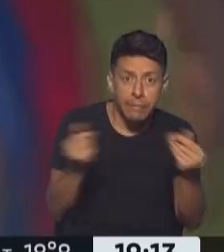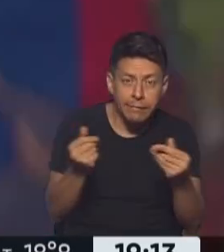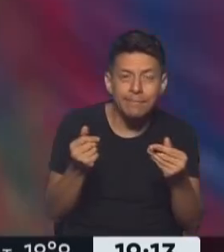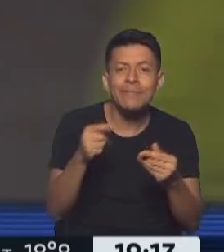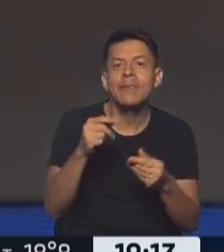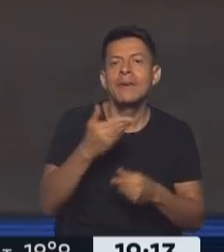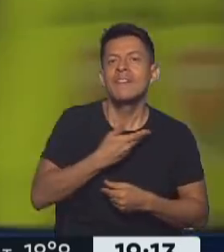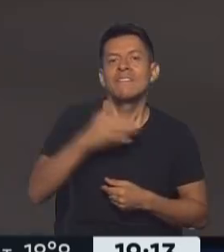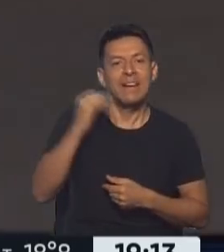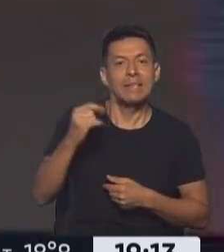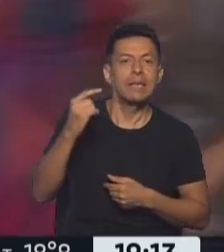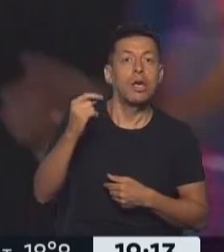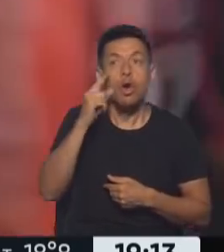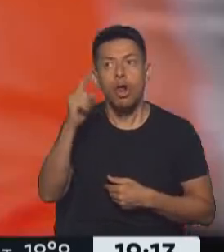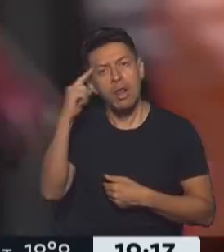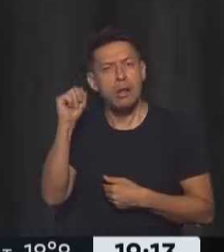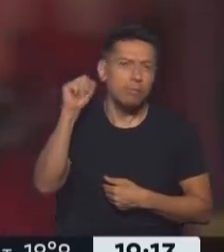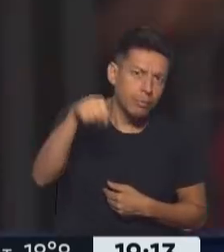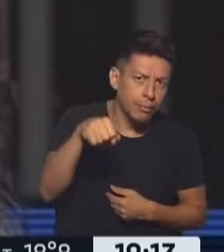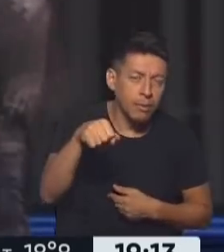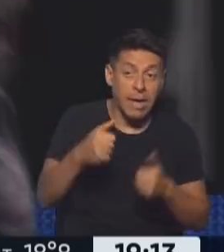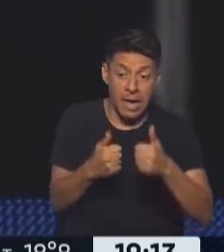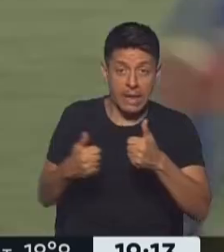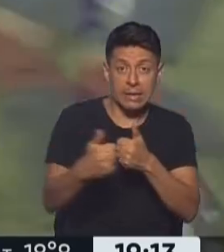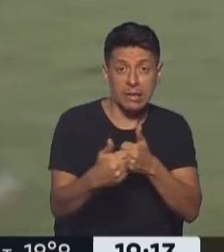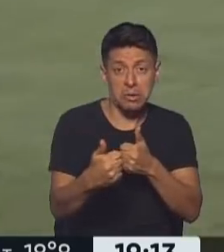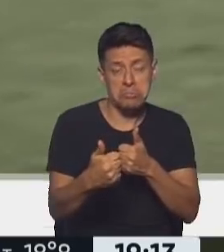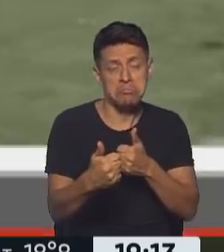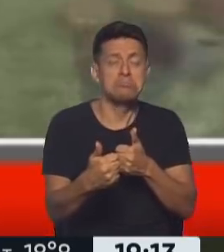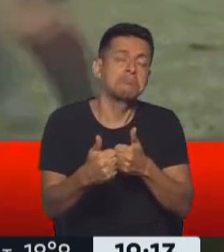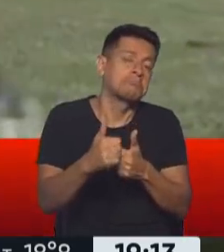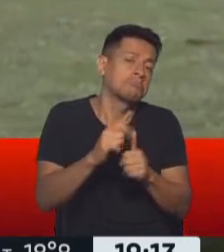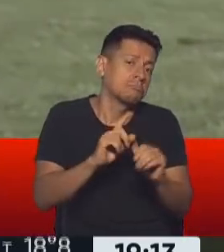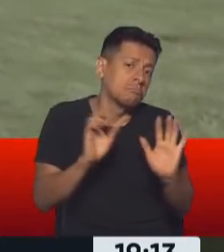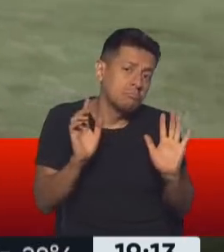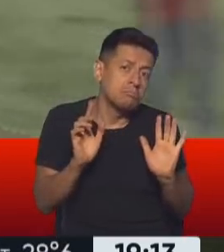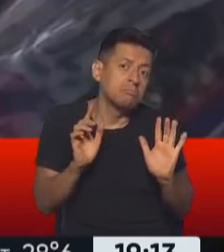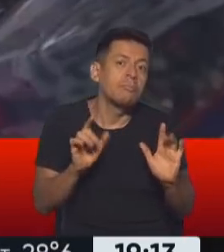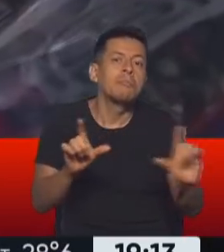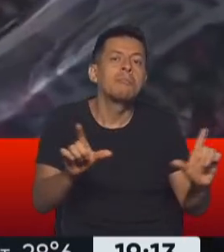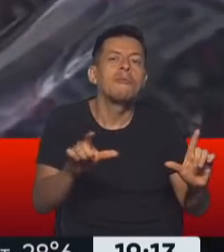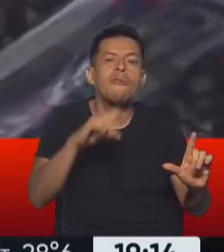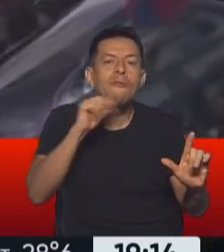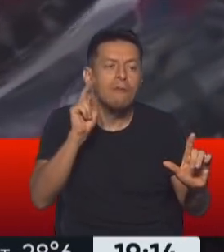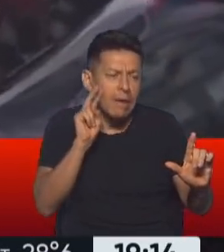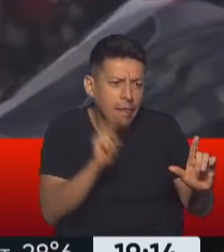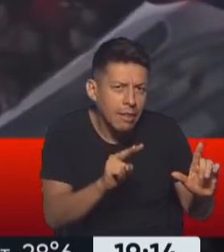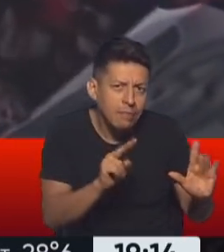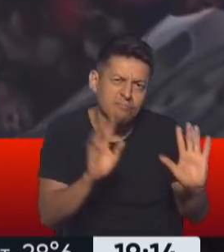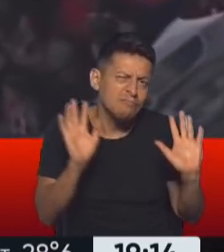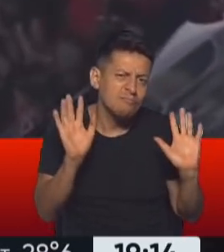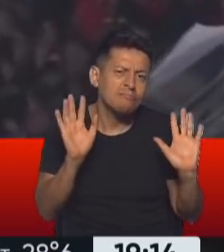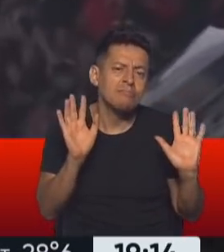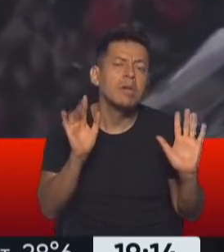gol de cabeza sin adelantado obvio le metes un bar y termina le hacen un gol absolutamente